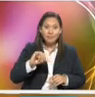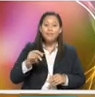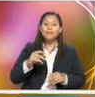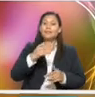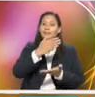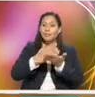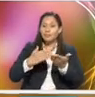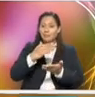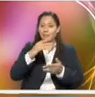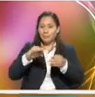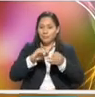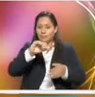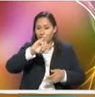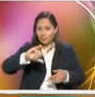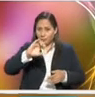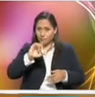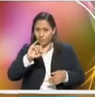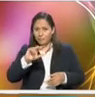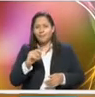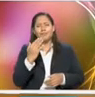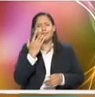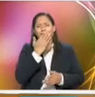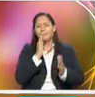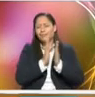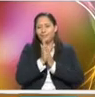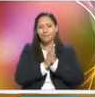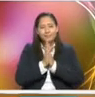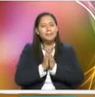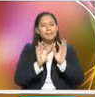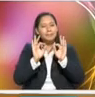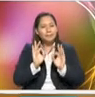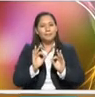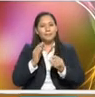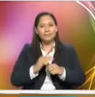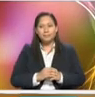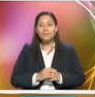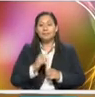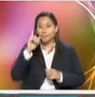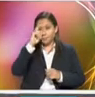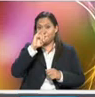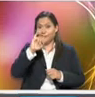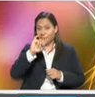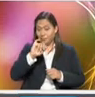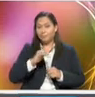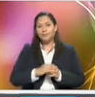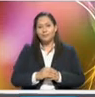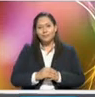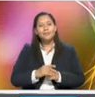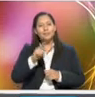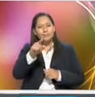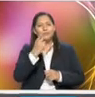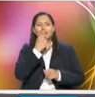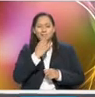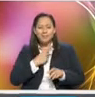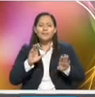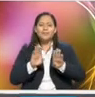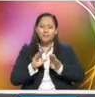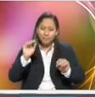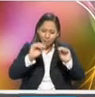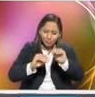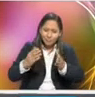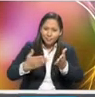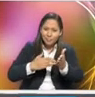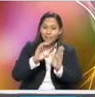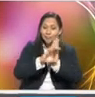aceite de oliva. Exactamente. Qué Está fácil, ¿no? rico, suena- solo el jamón suena muy serrano es el bien. único complicadillo. Sí, ¿No? pues ya tú nos vas a decir cómo lo vamos a tratar